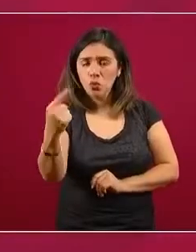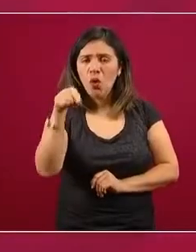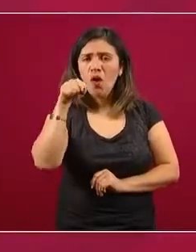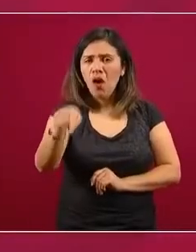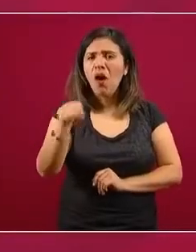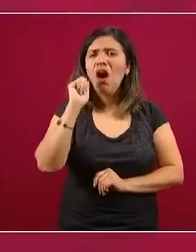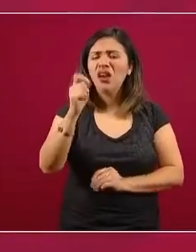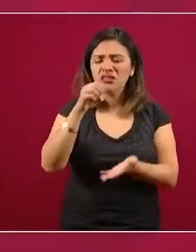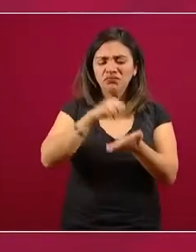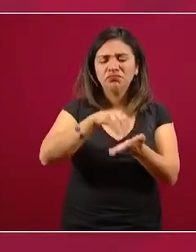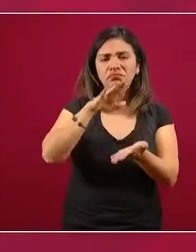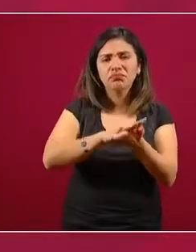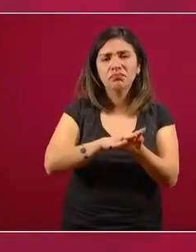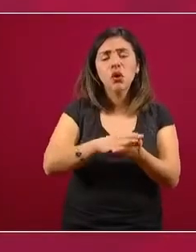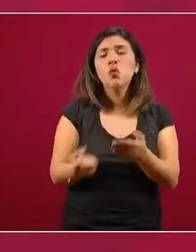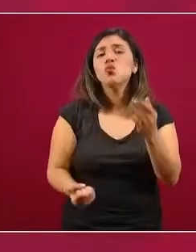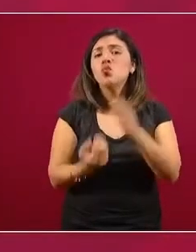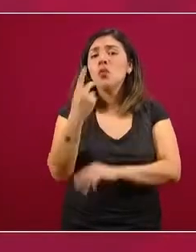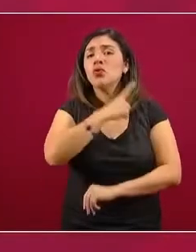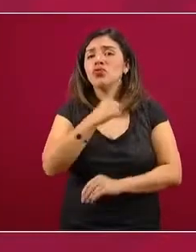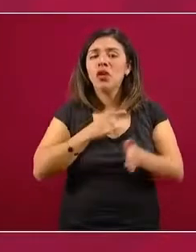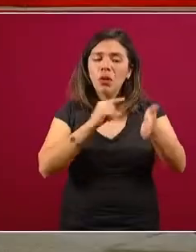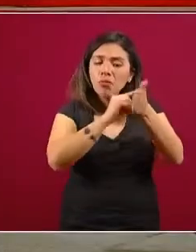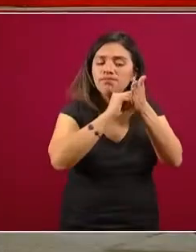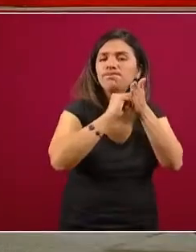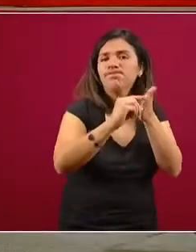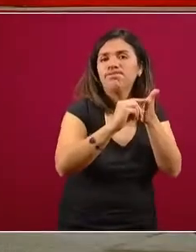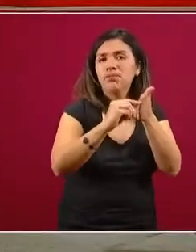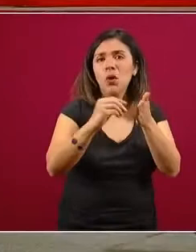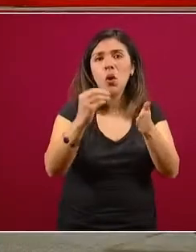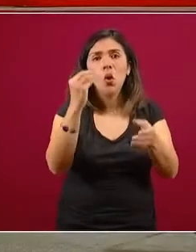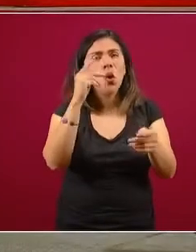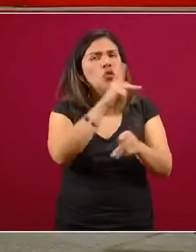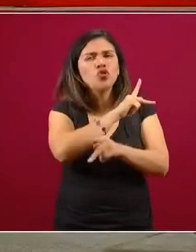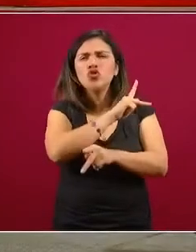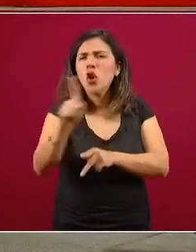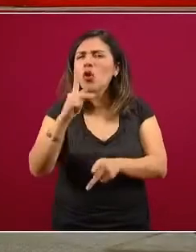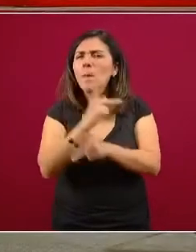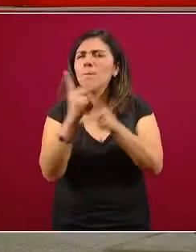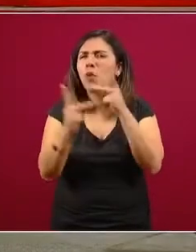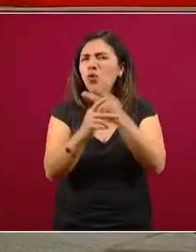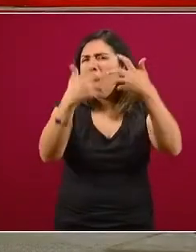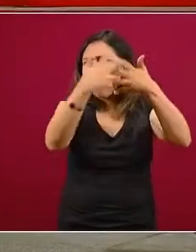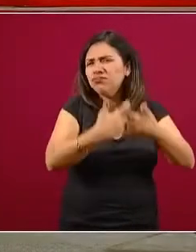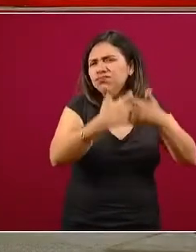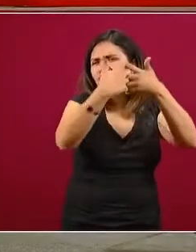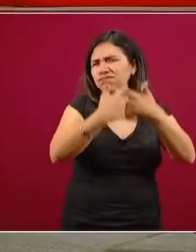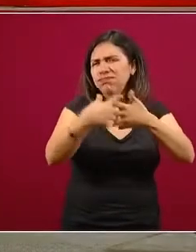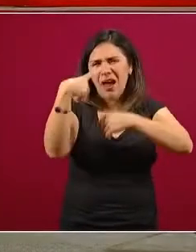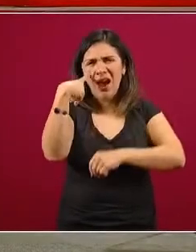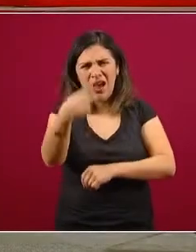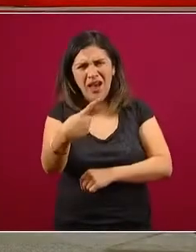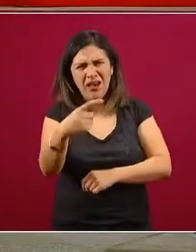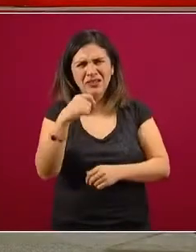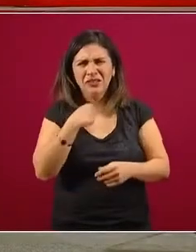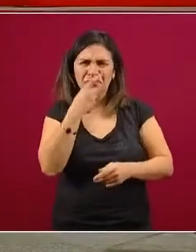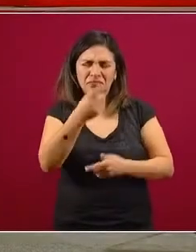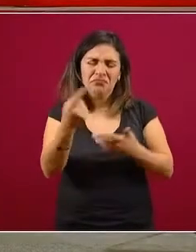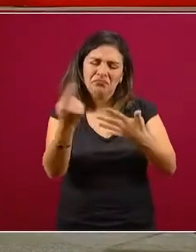que establece el etiquetado frontal de los alimentos. Los productos industrializados a los que nos hemos